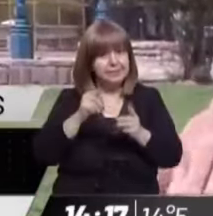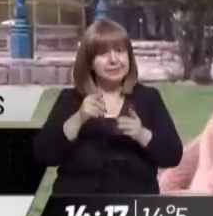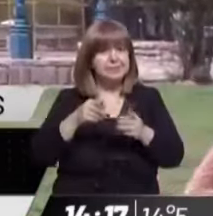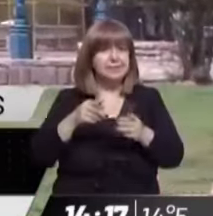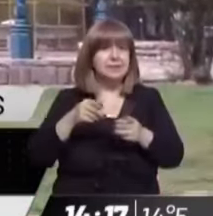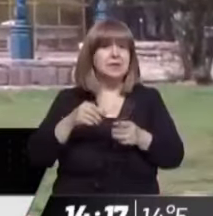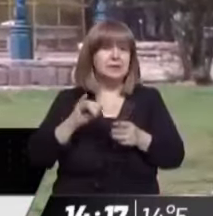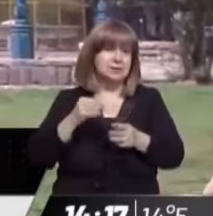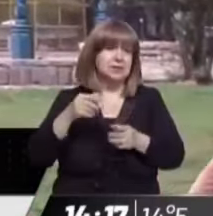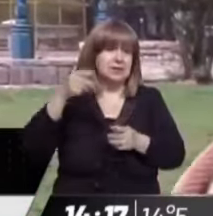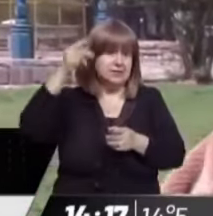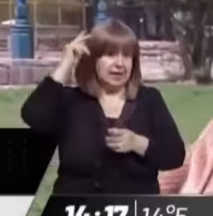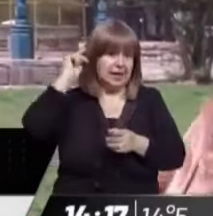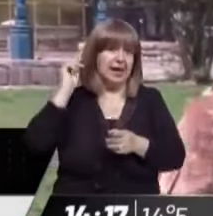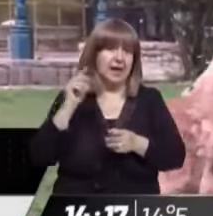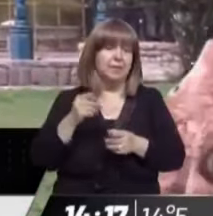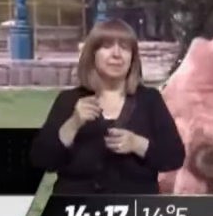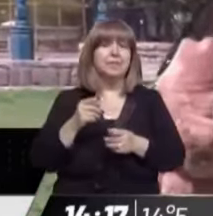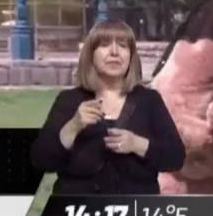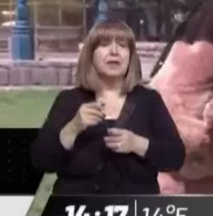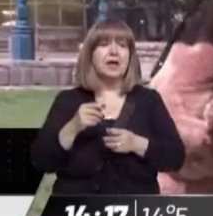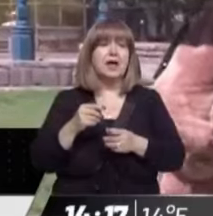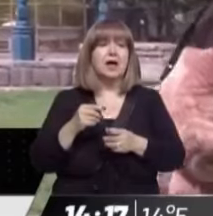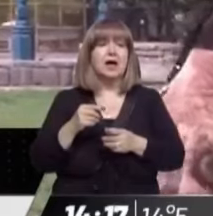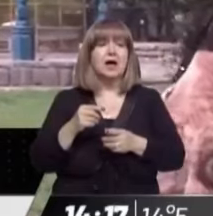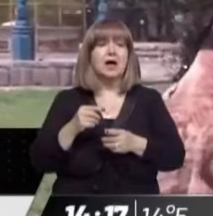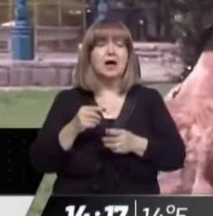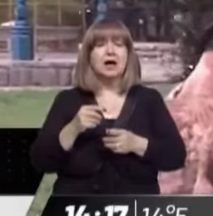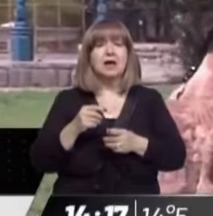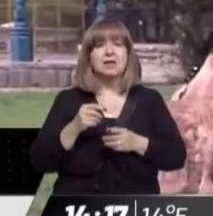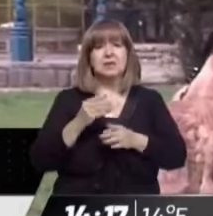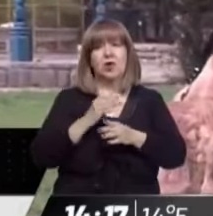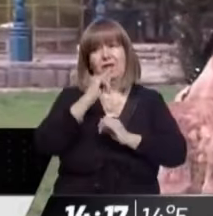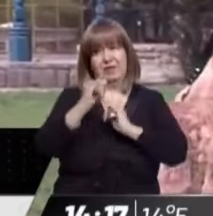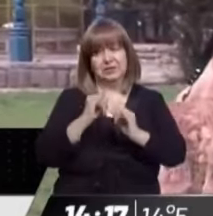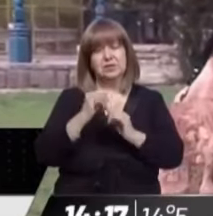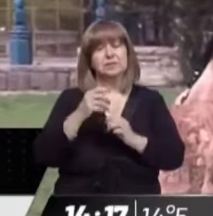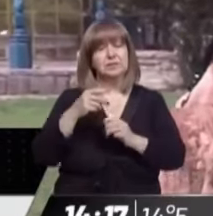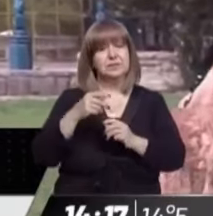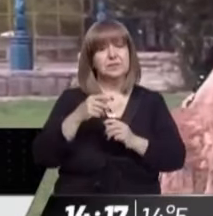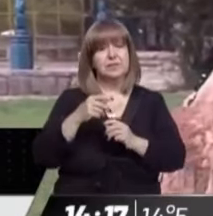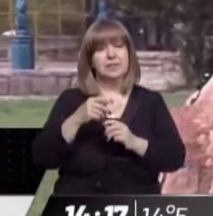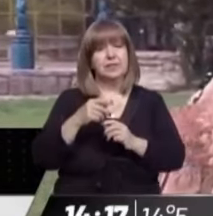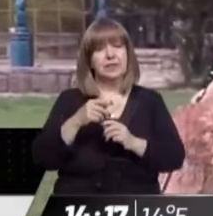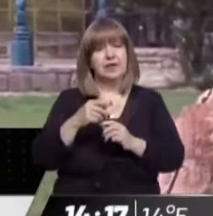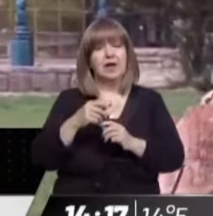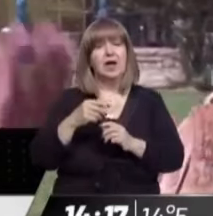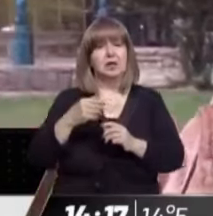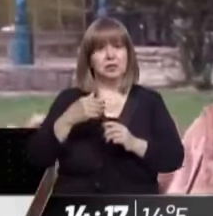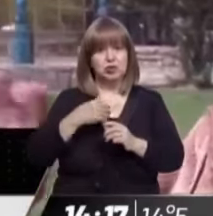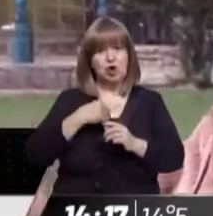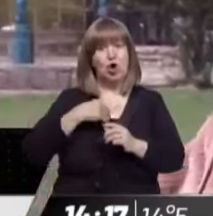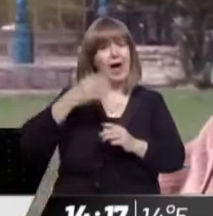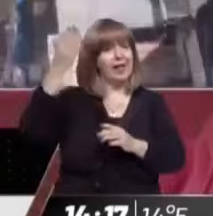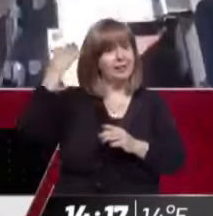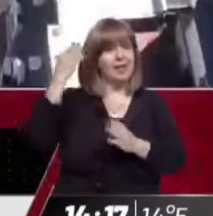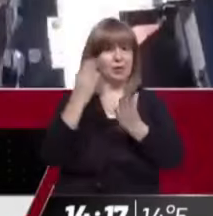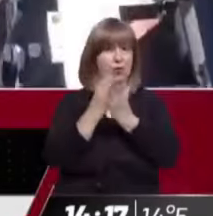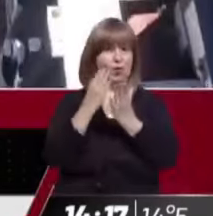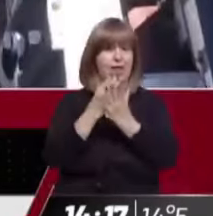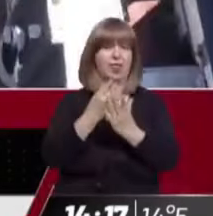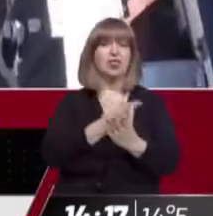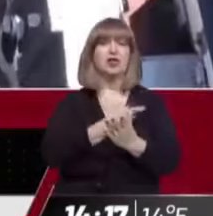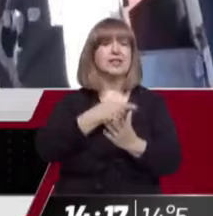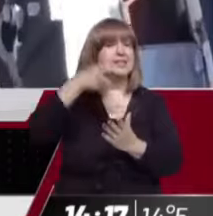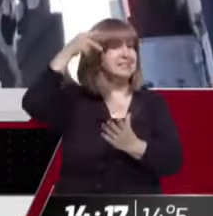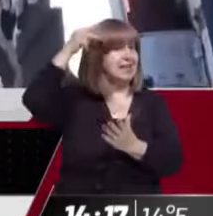sí, totalmente. Bueno, como te comentaba previamente, en este momento, o sea, yo estudié en Chile